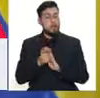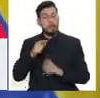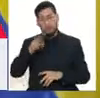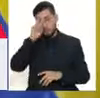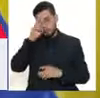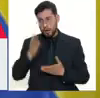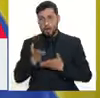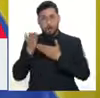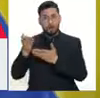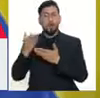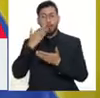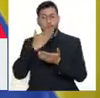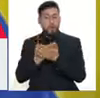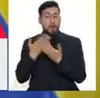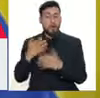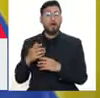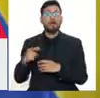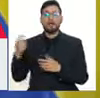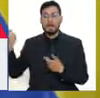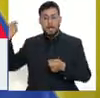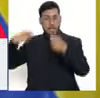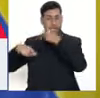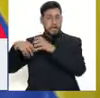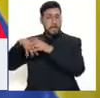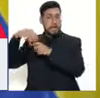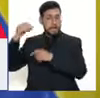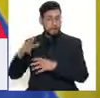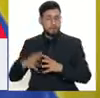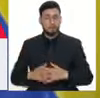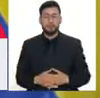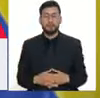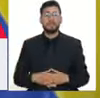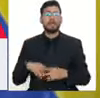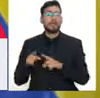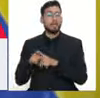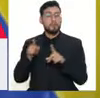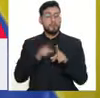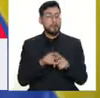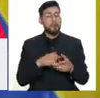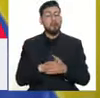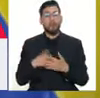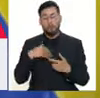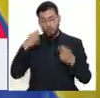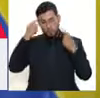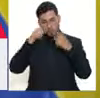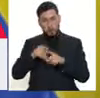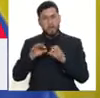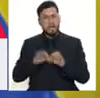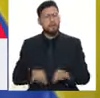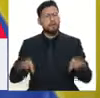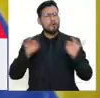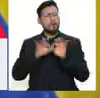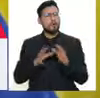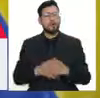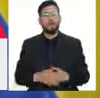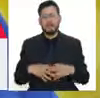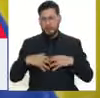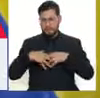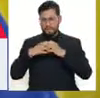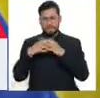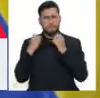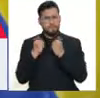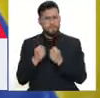Perú para la atracción de capitales extranjeros. También coincidimos en la importancia de